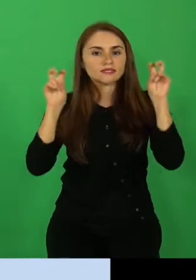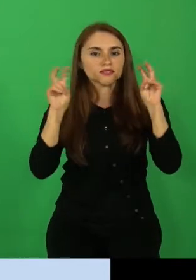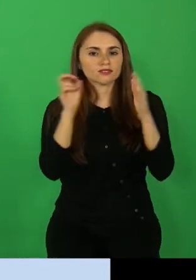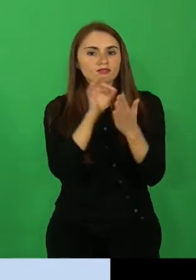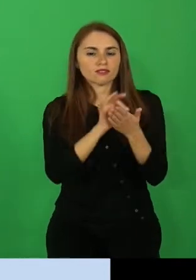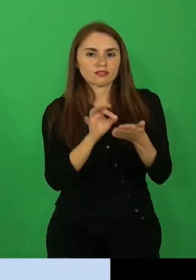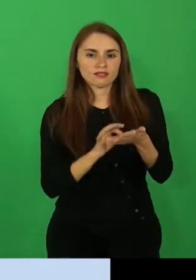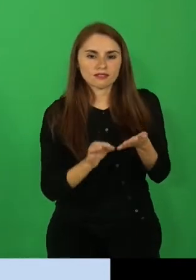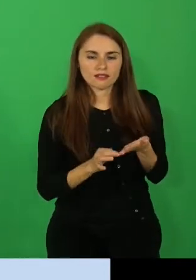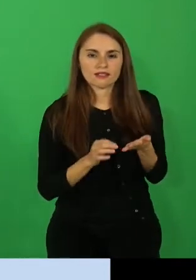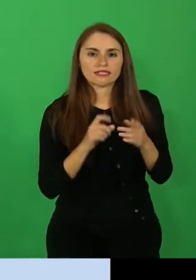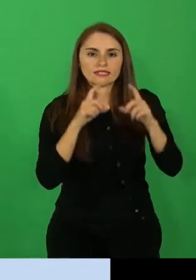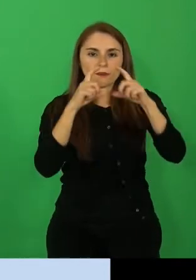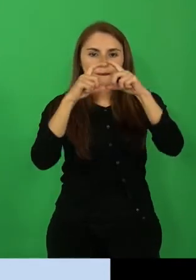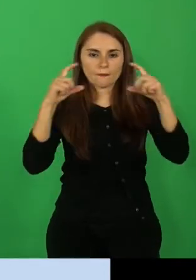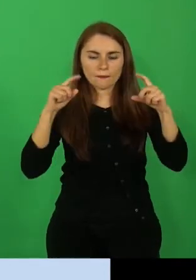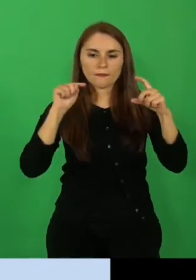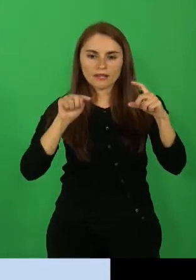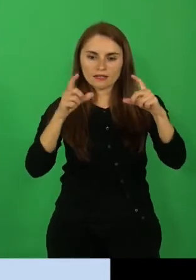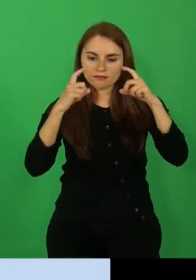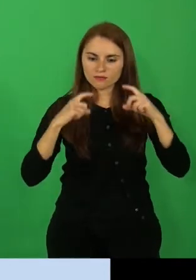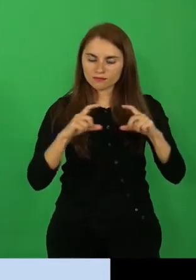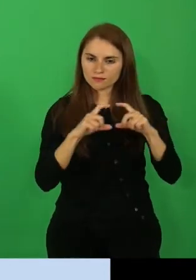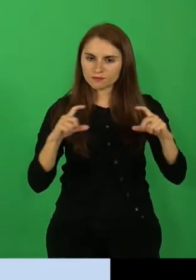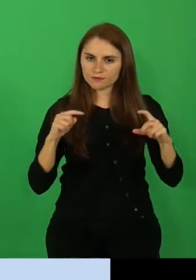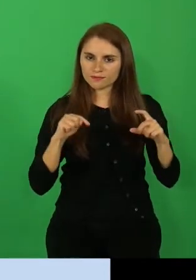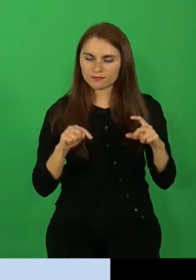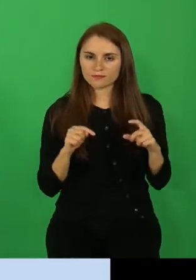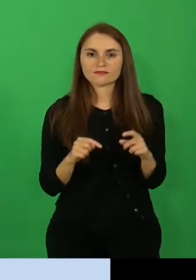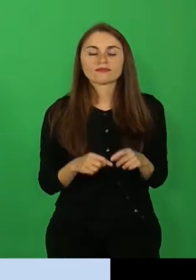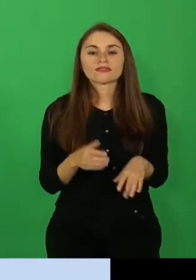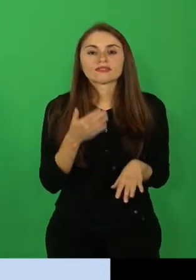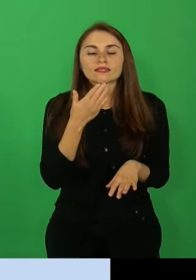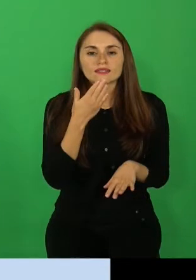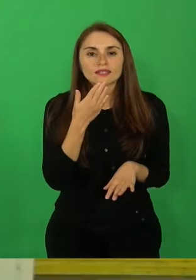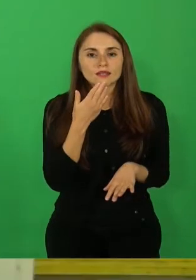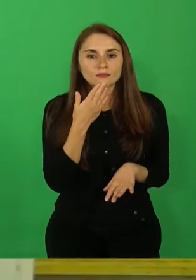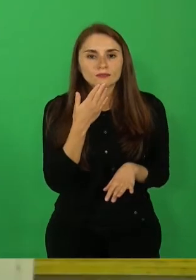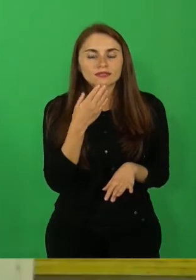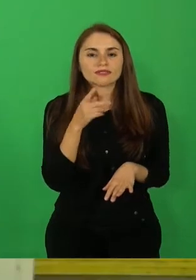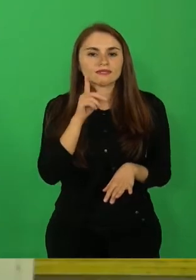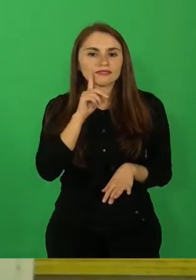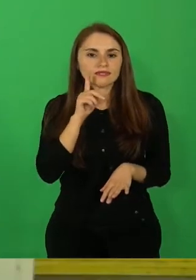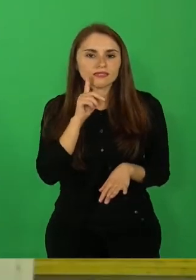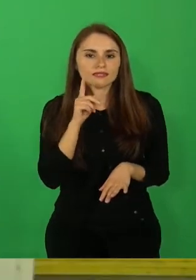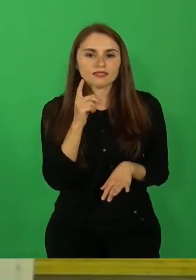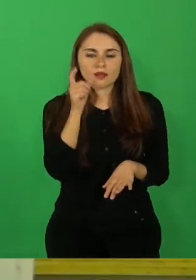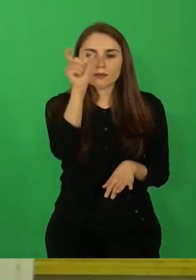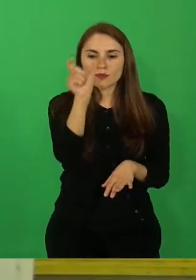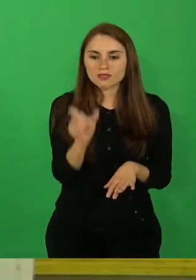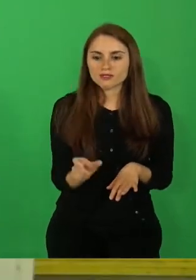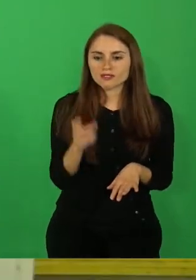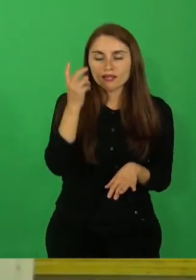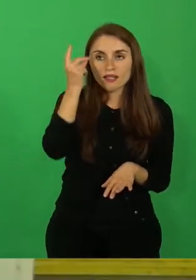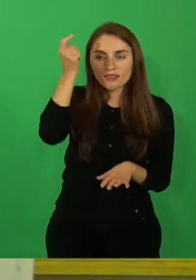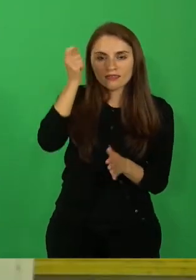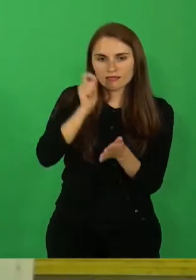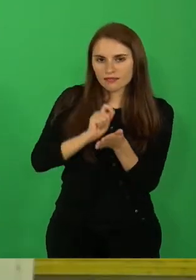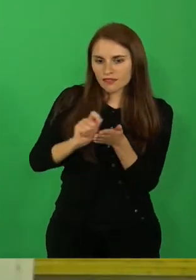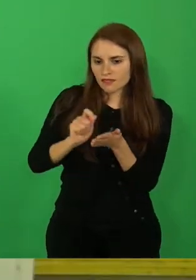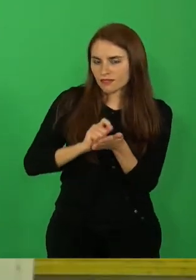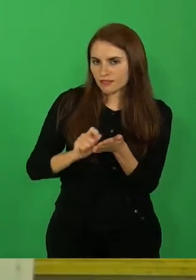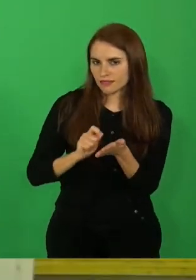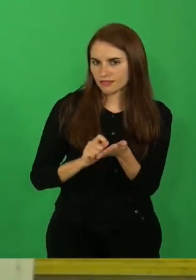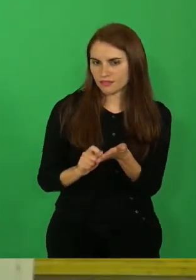se van a escribir en párrafos o en prosa. Y además poseen un autor. ¿Quién es el autor?